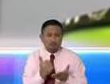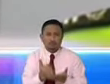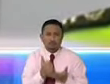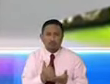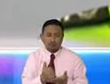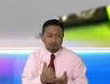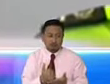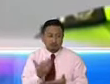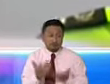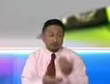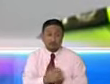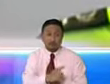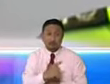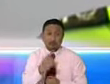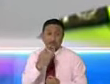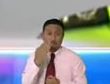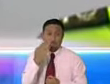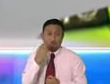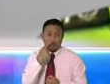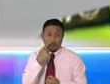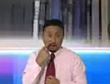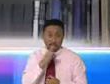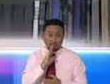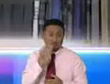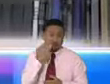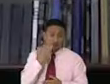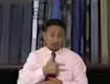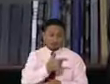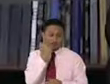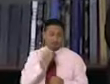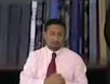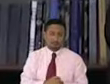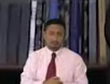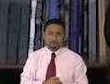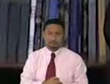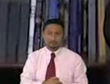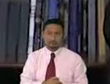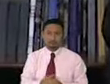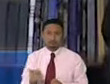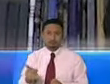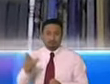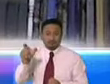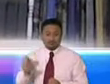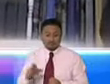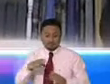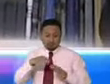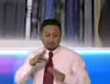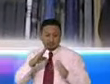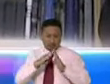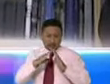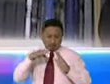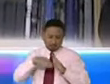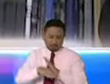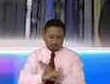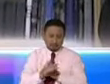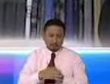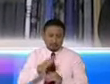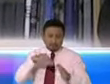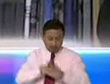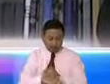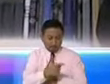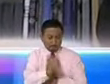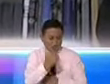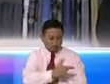su padre le había disparado a su madre. Ingresó sin problema alguno a la vivienda. Ingresando a la vivienda, realiza dos disparos de arma de